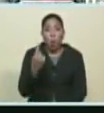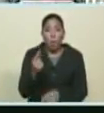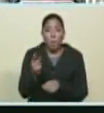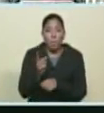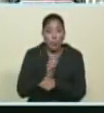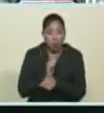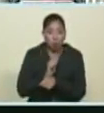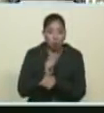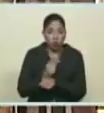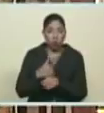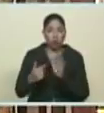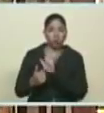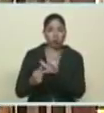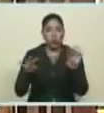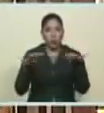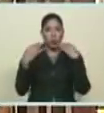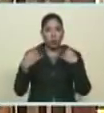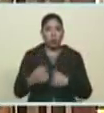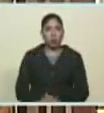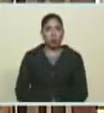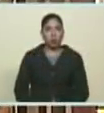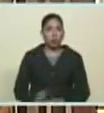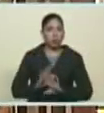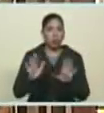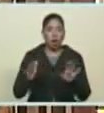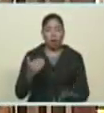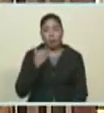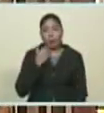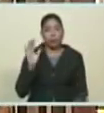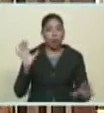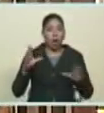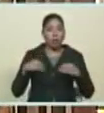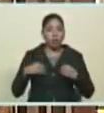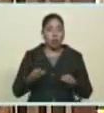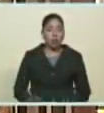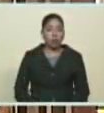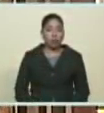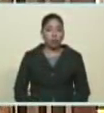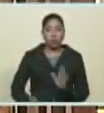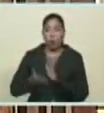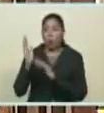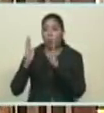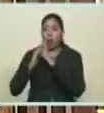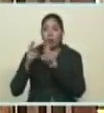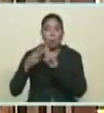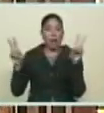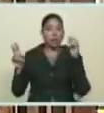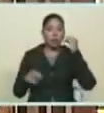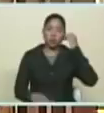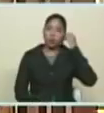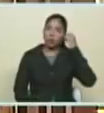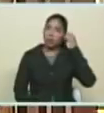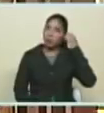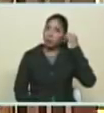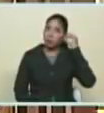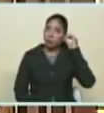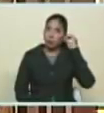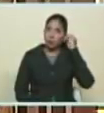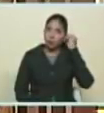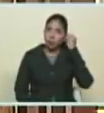hemos perdido, todo el mundo a sus casas, paz. Aceptemos los resultados. Tenemos que revisarnos y rectificar.